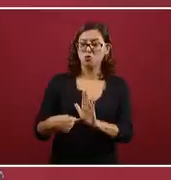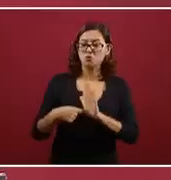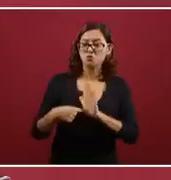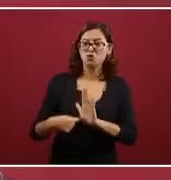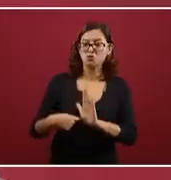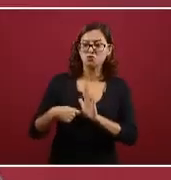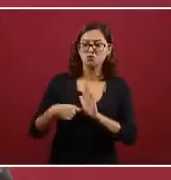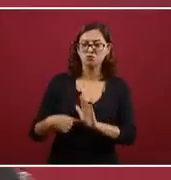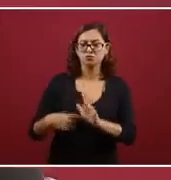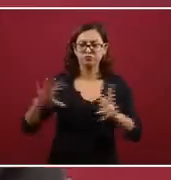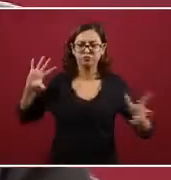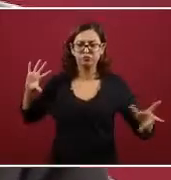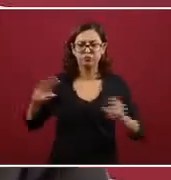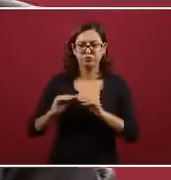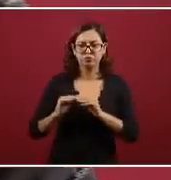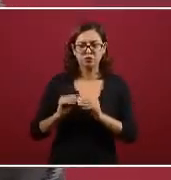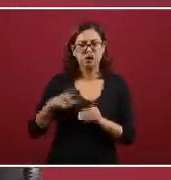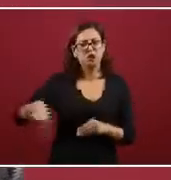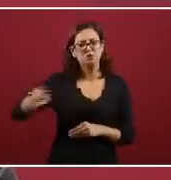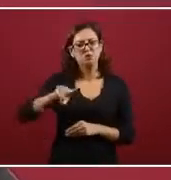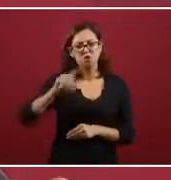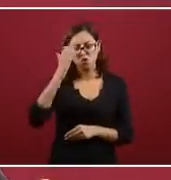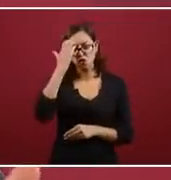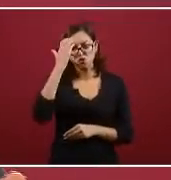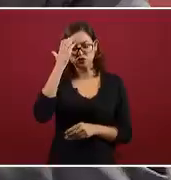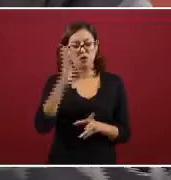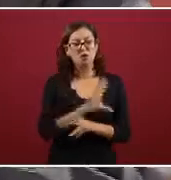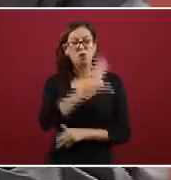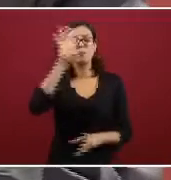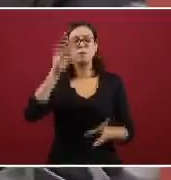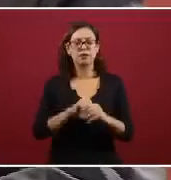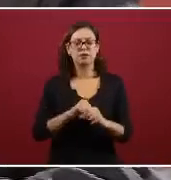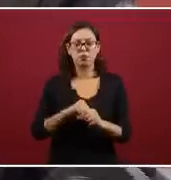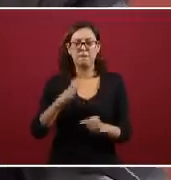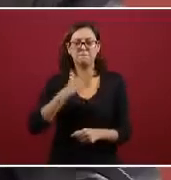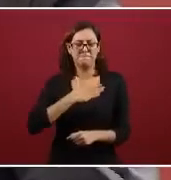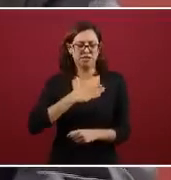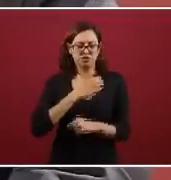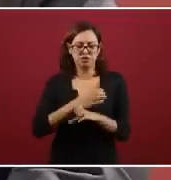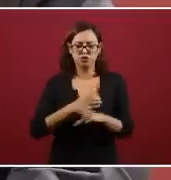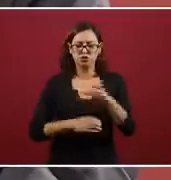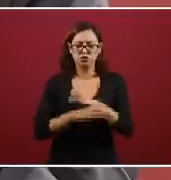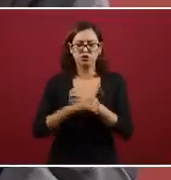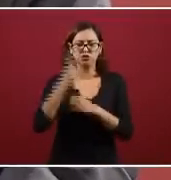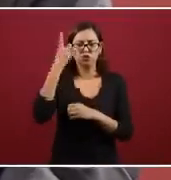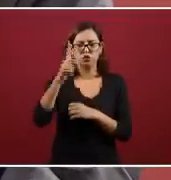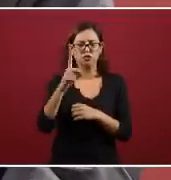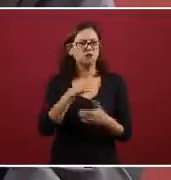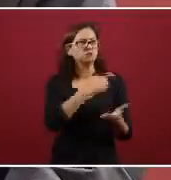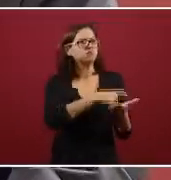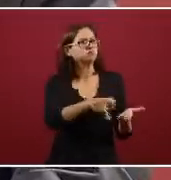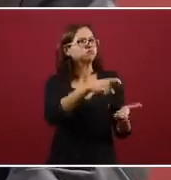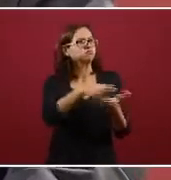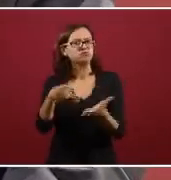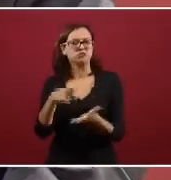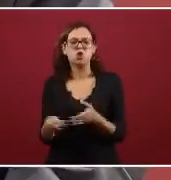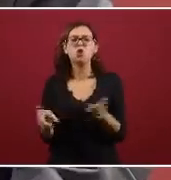puedan tener un conocimiento preciso de cómo se fue constituyendo ese